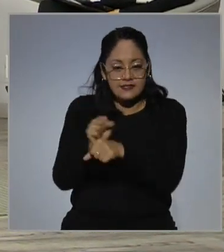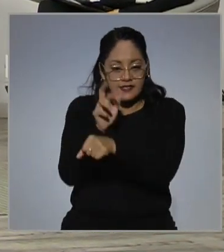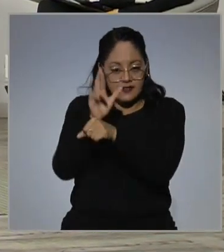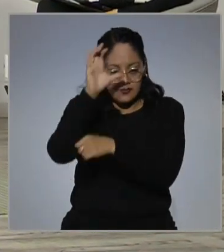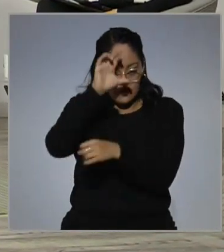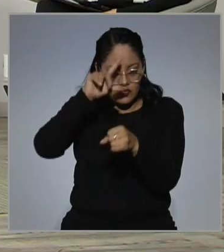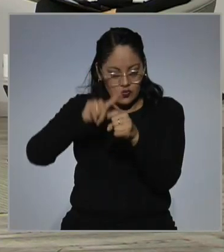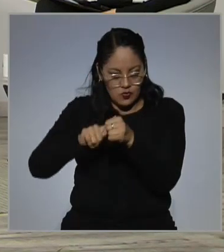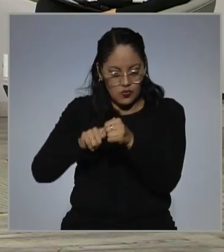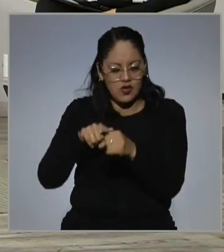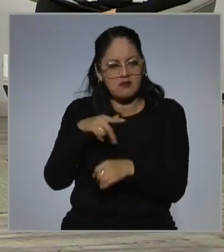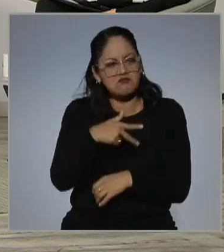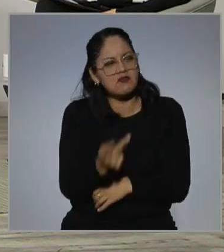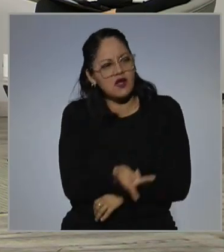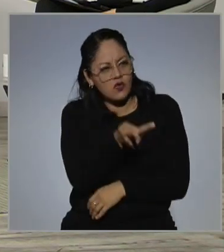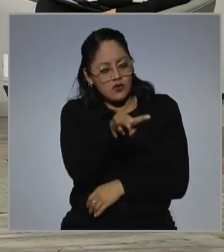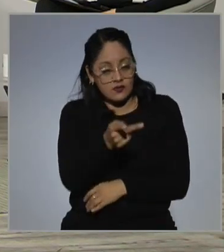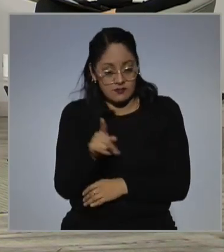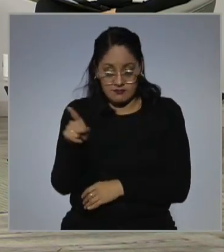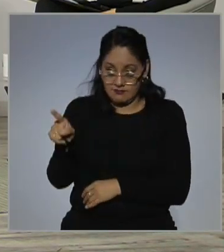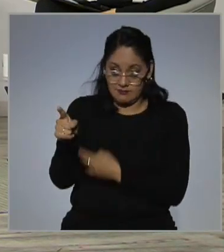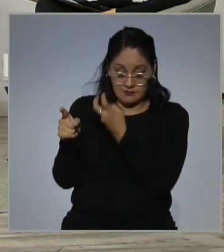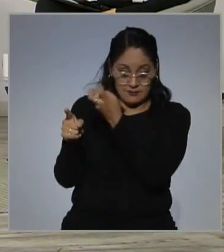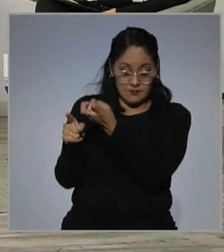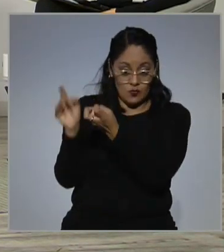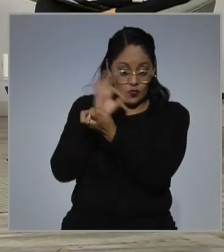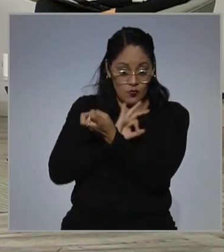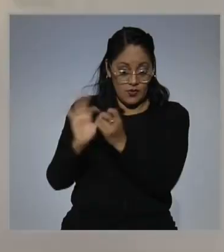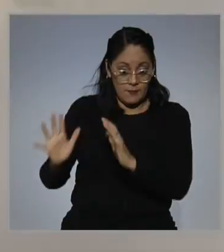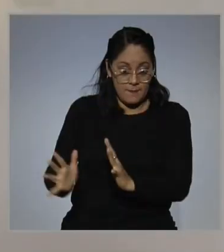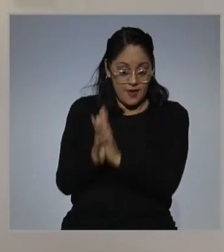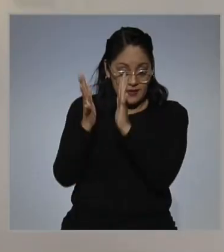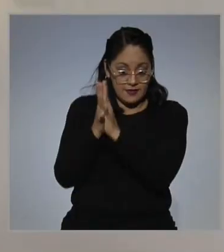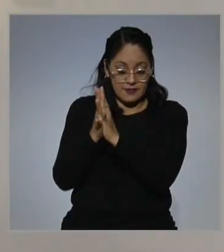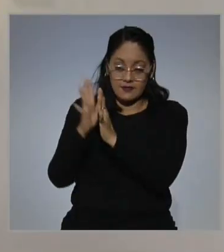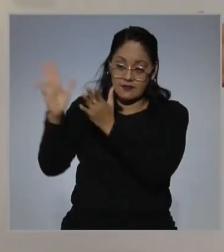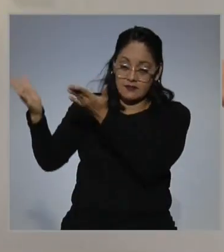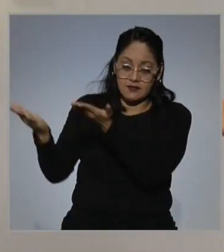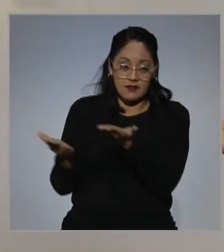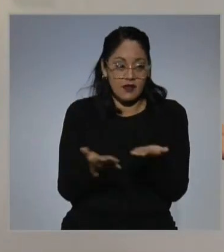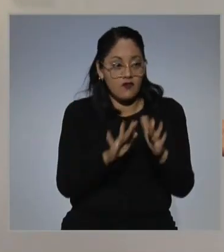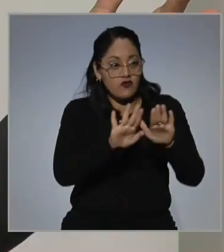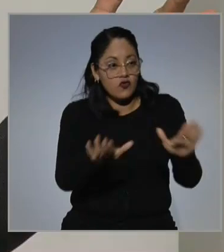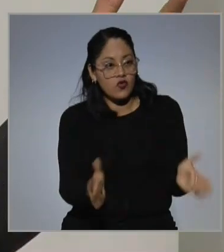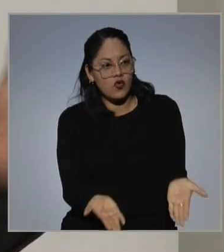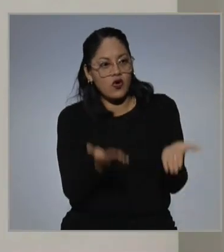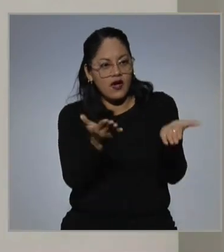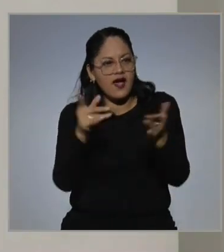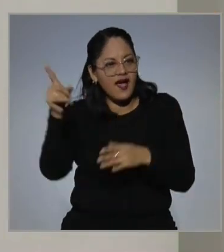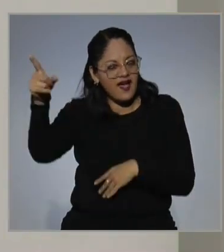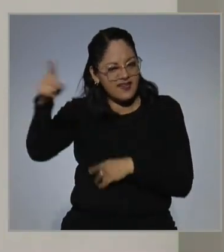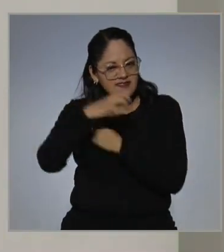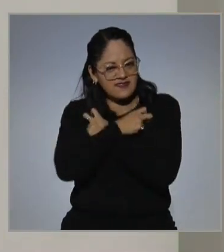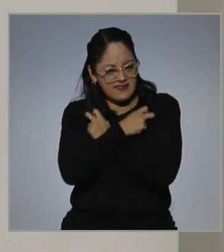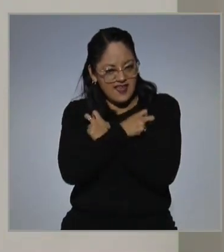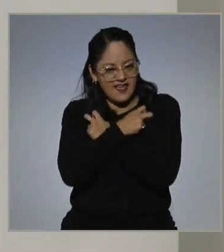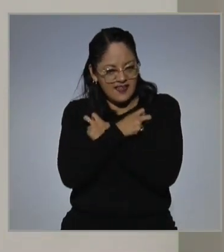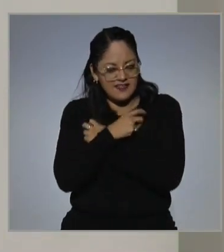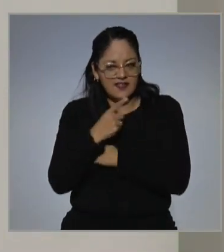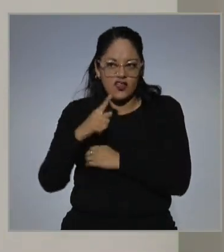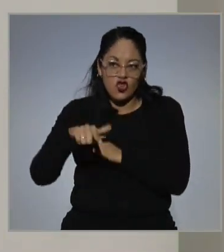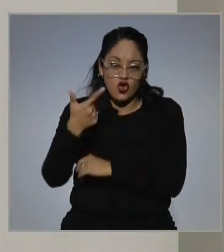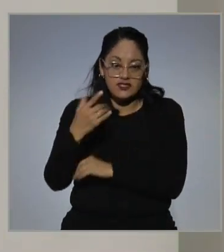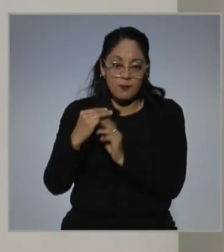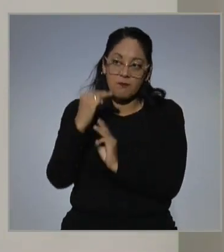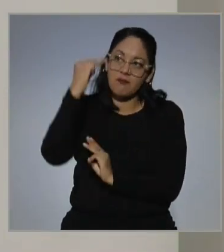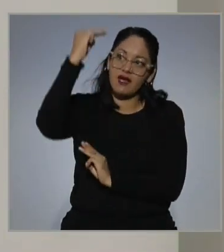Cultura, nos preguntó si el Faro podía participar en la ofrenda en el Zócalo, y pues ahí teníamos unas calacas monumentales de 12 metros